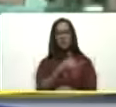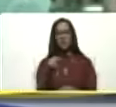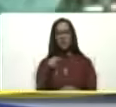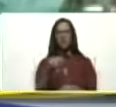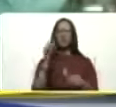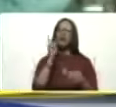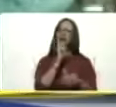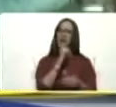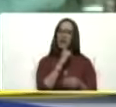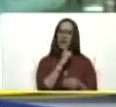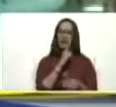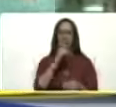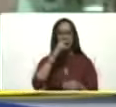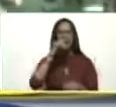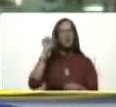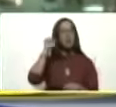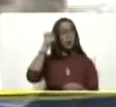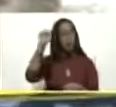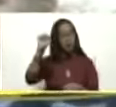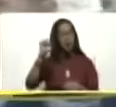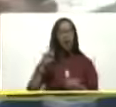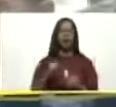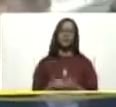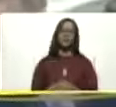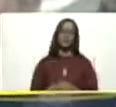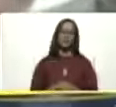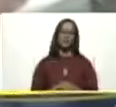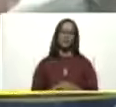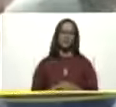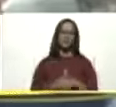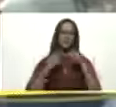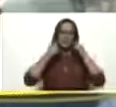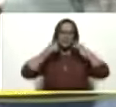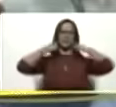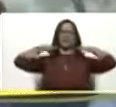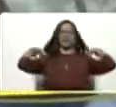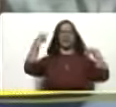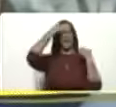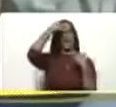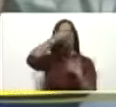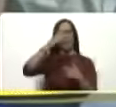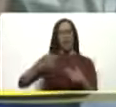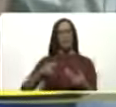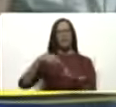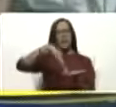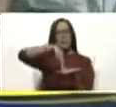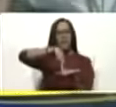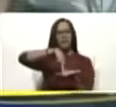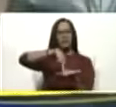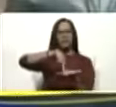ese gallo se llama Nicolás, que es el pueblo de a pie.